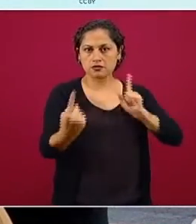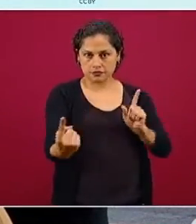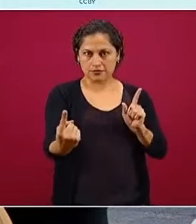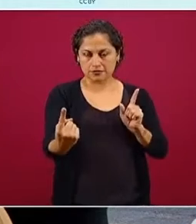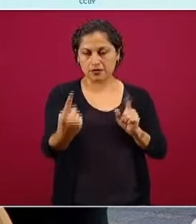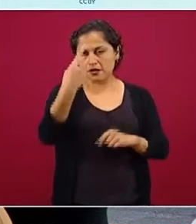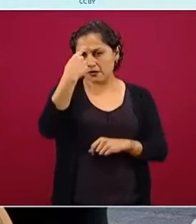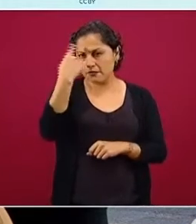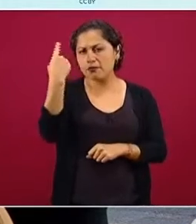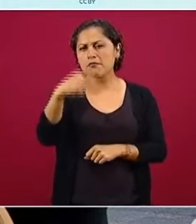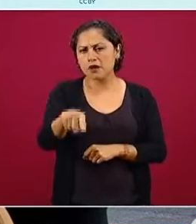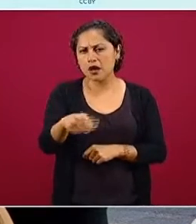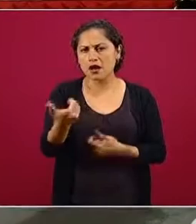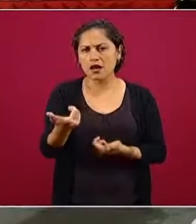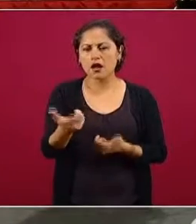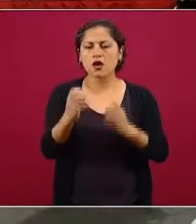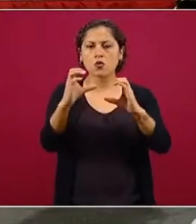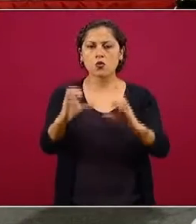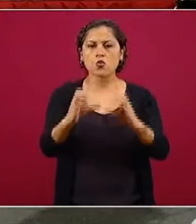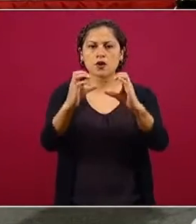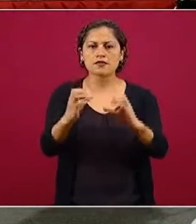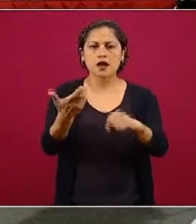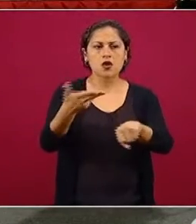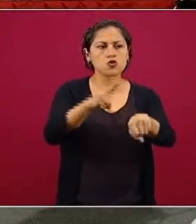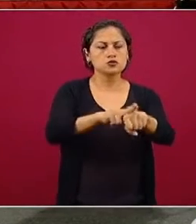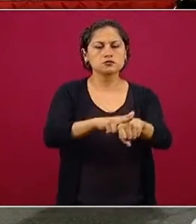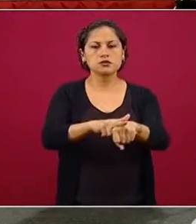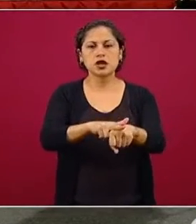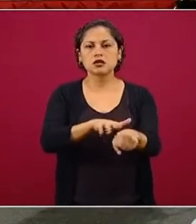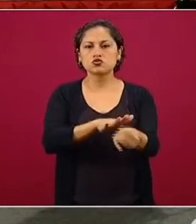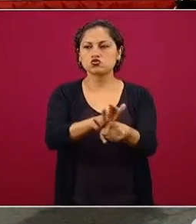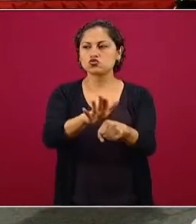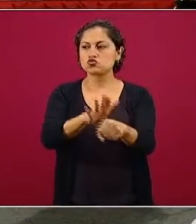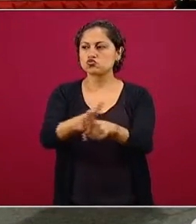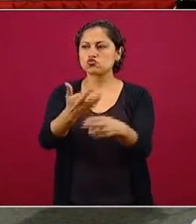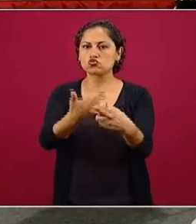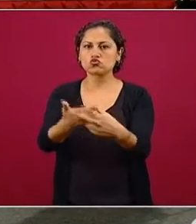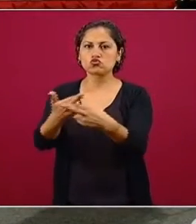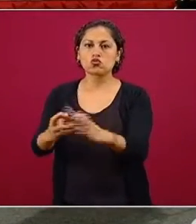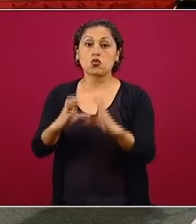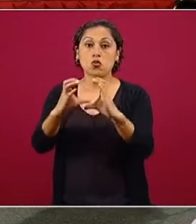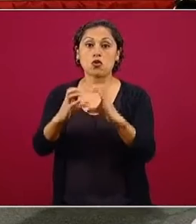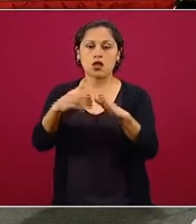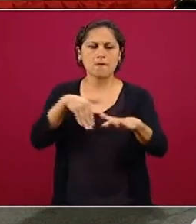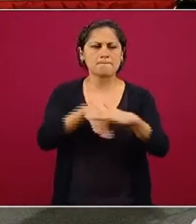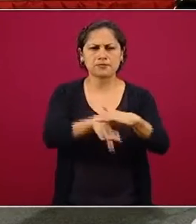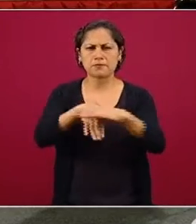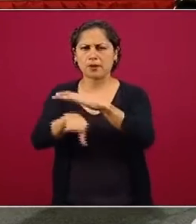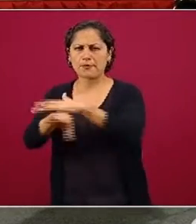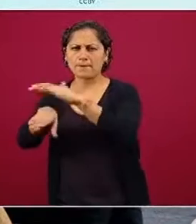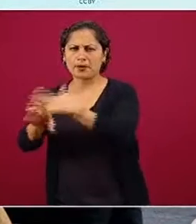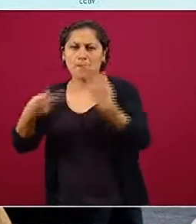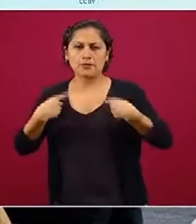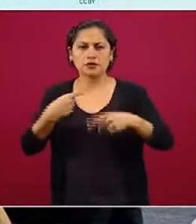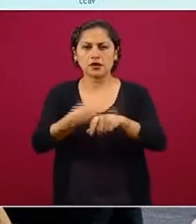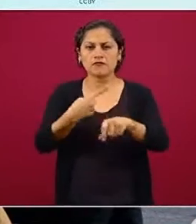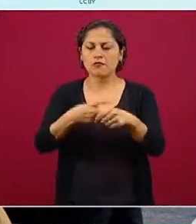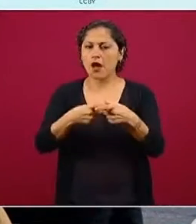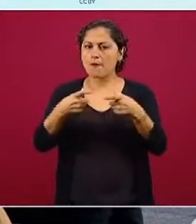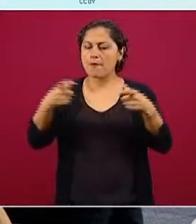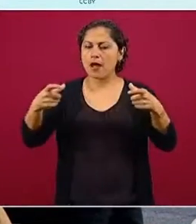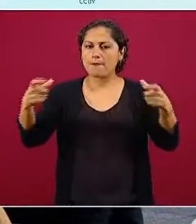salud, crece a esta velocidad y está siempre por debajo de la capacidad instalada o